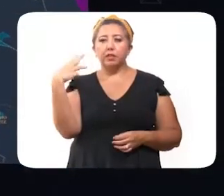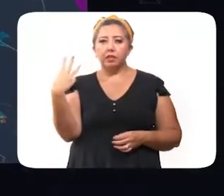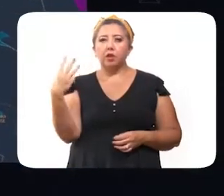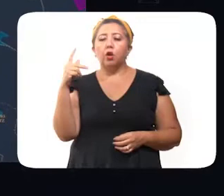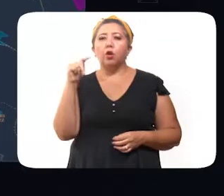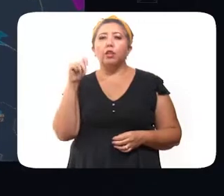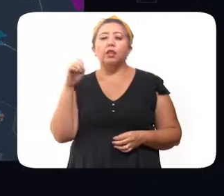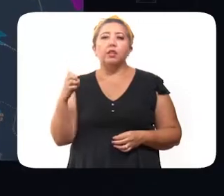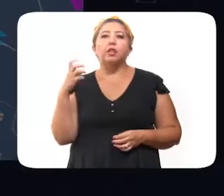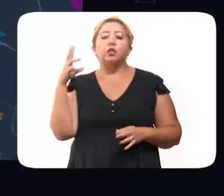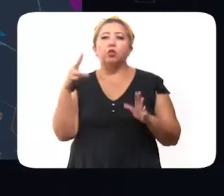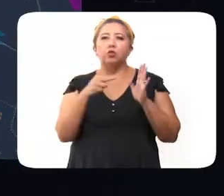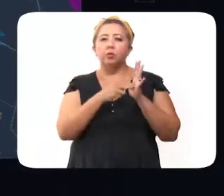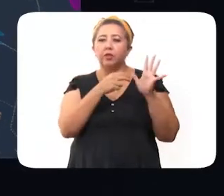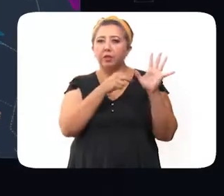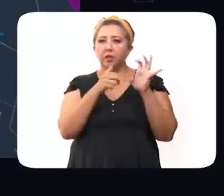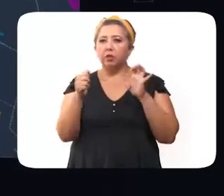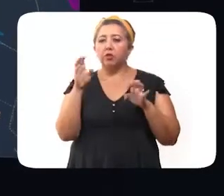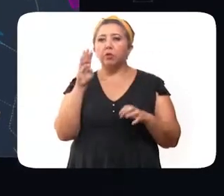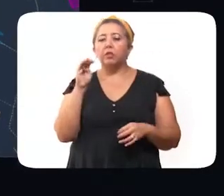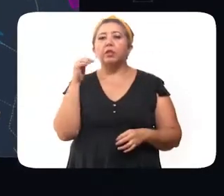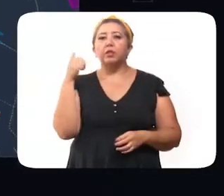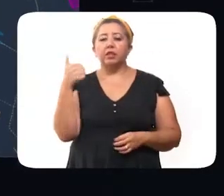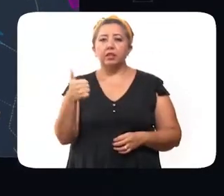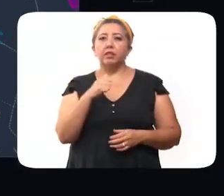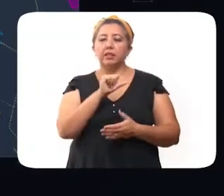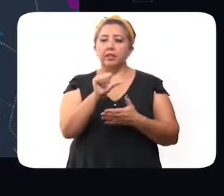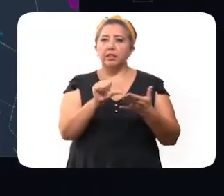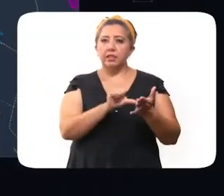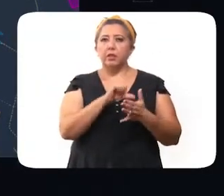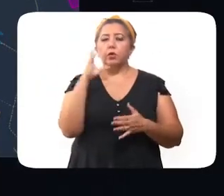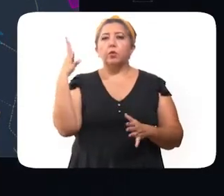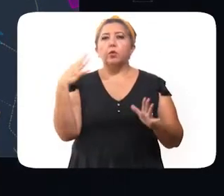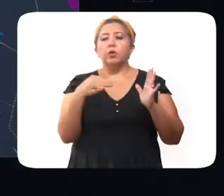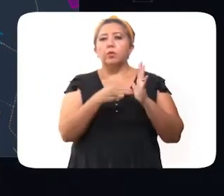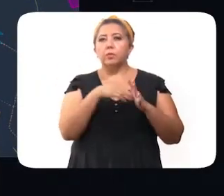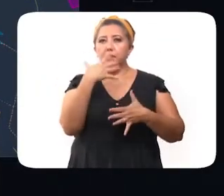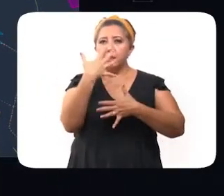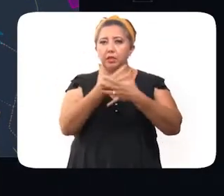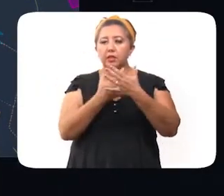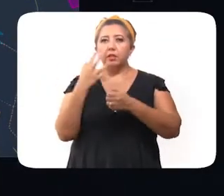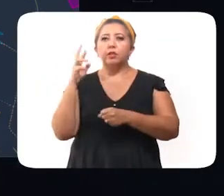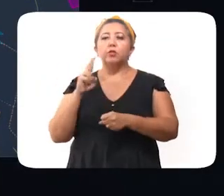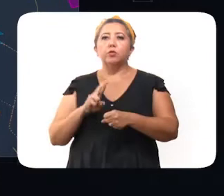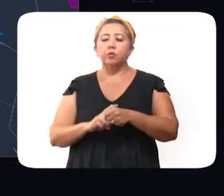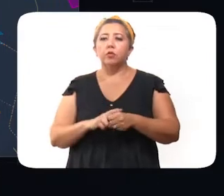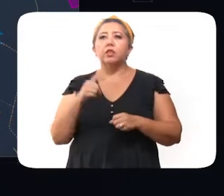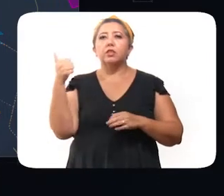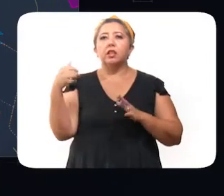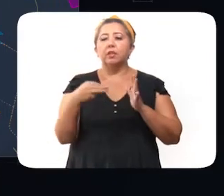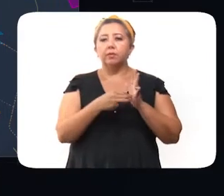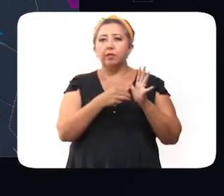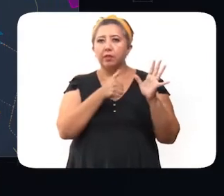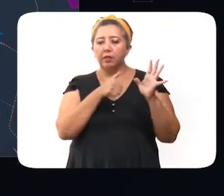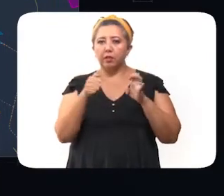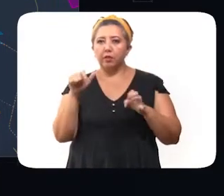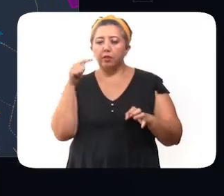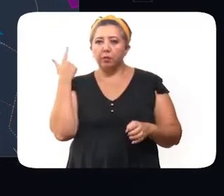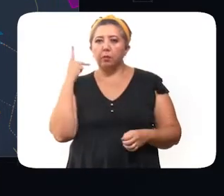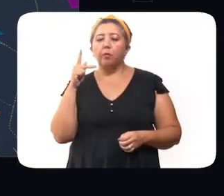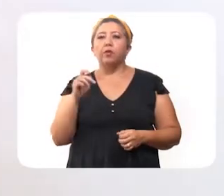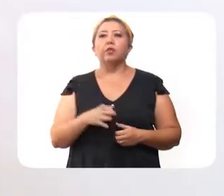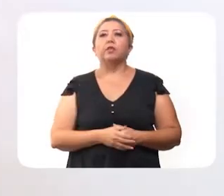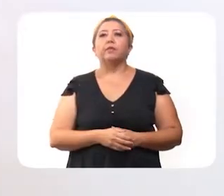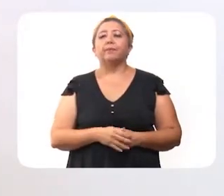zona oriente, 2.696 en la zona centro y 4.015 en la zona sur, 6.602 en la zona